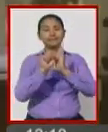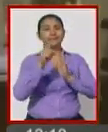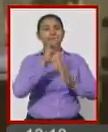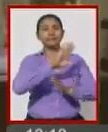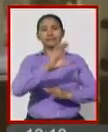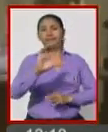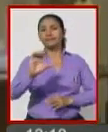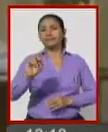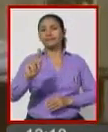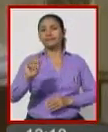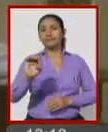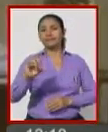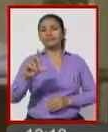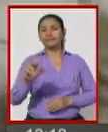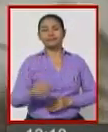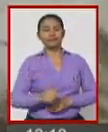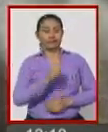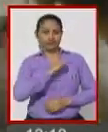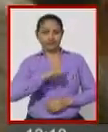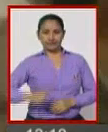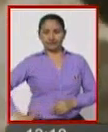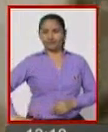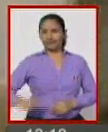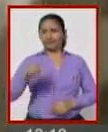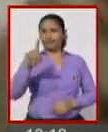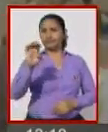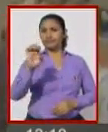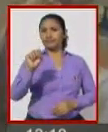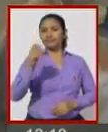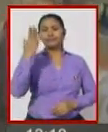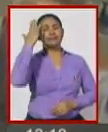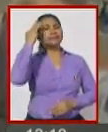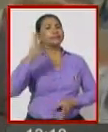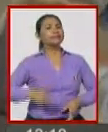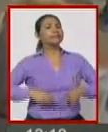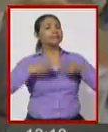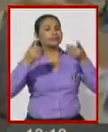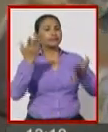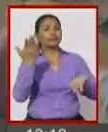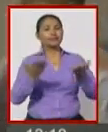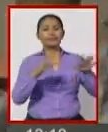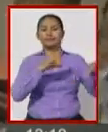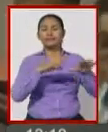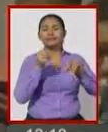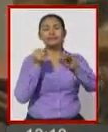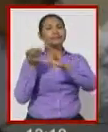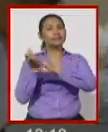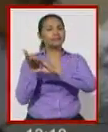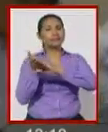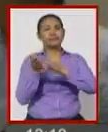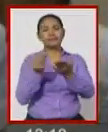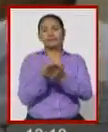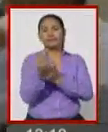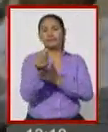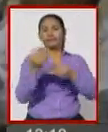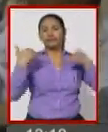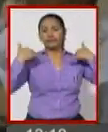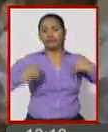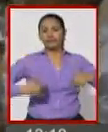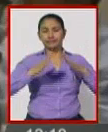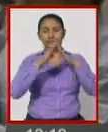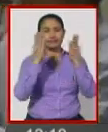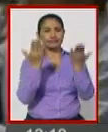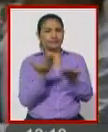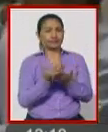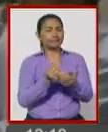medidas cautelares el todavía alcalde José María Leyes, después de haber sido denunciado por supuestos actos de corrupción en la compra de mochilas